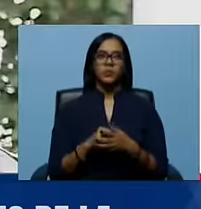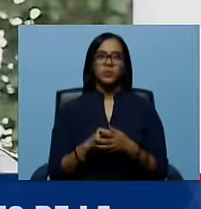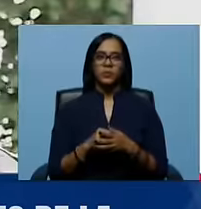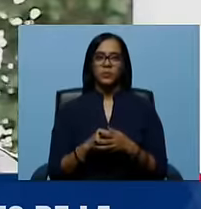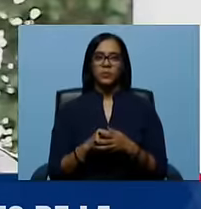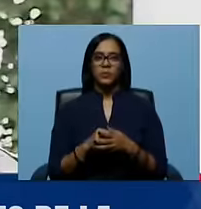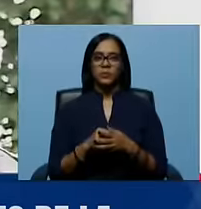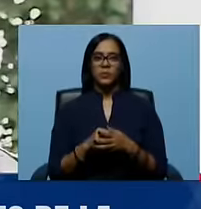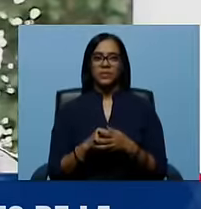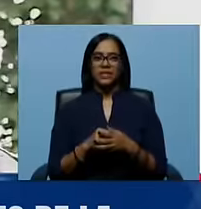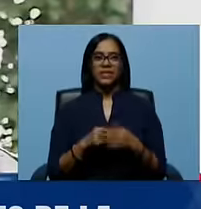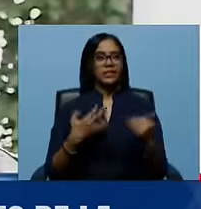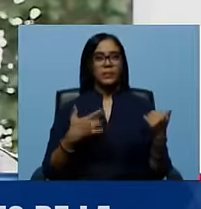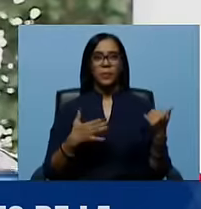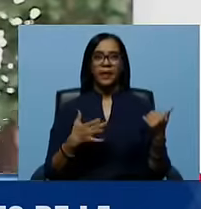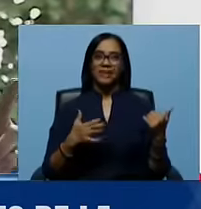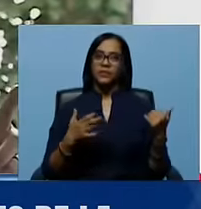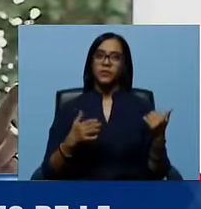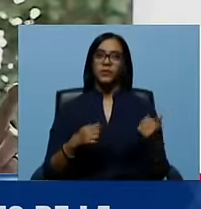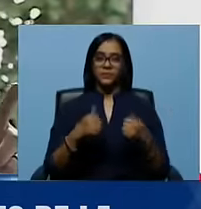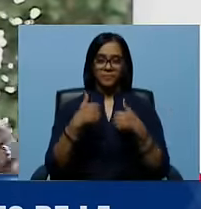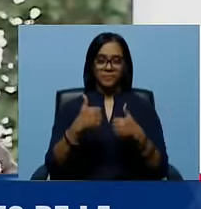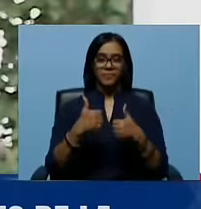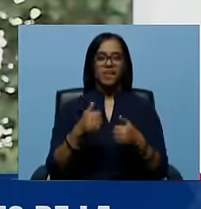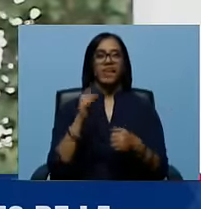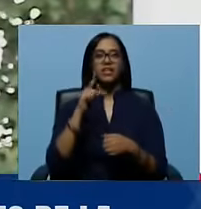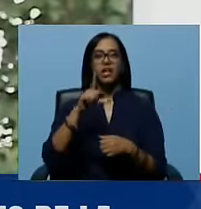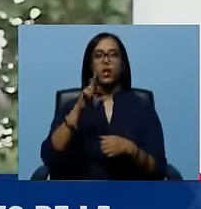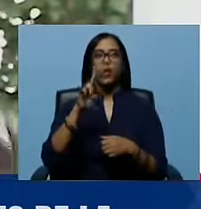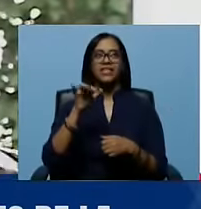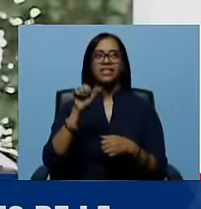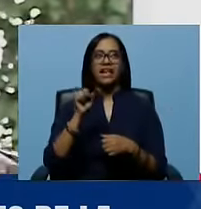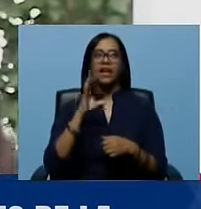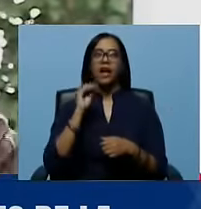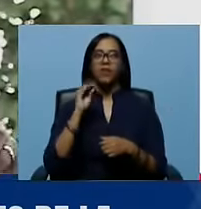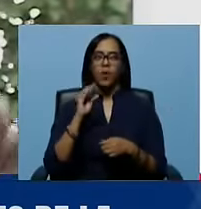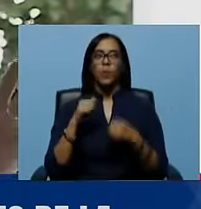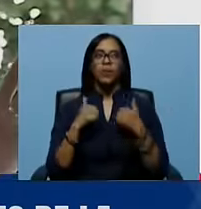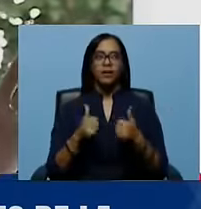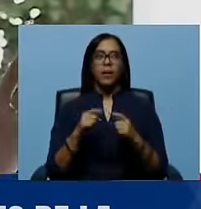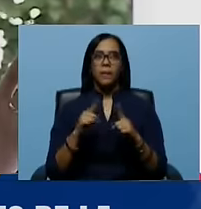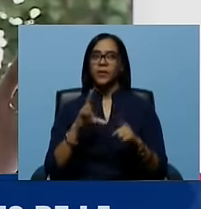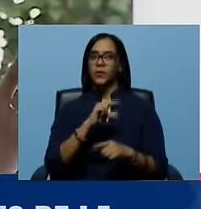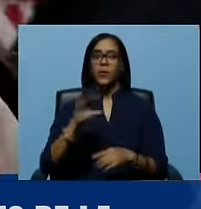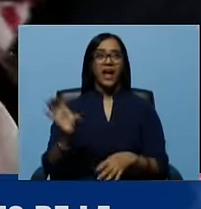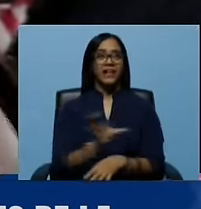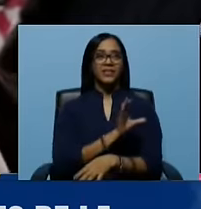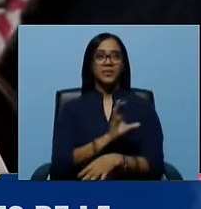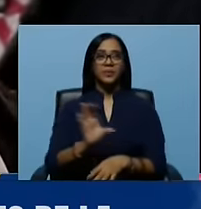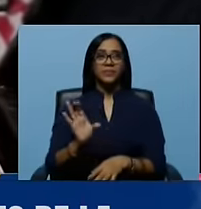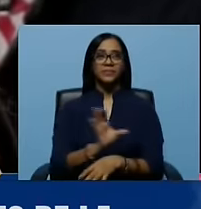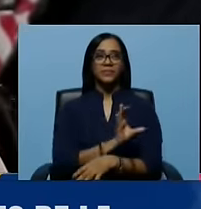afinado. Y Luisana habló muy bien, pero no cantó.